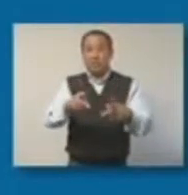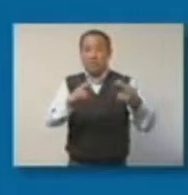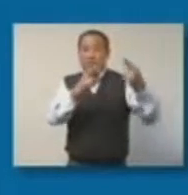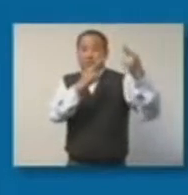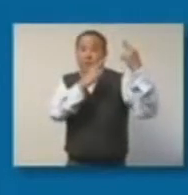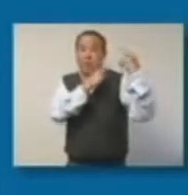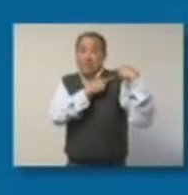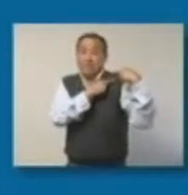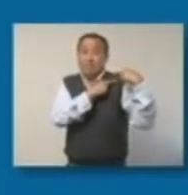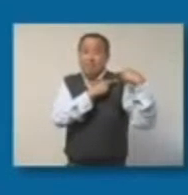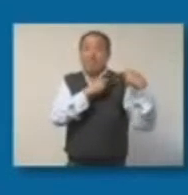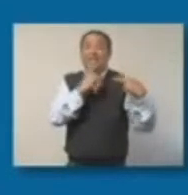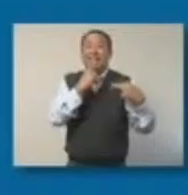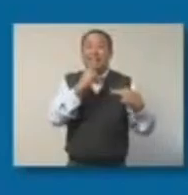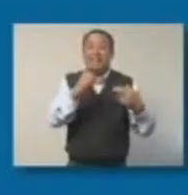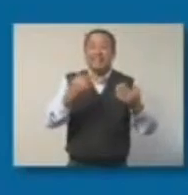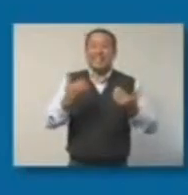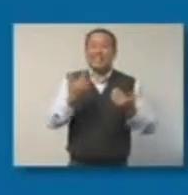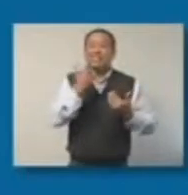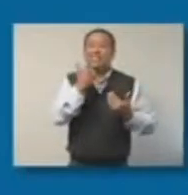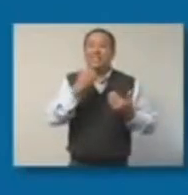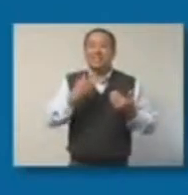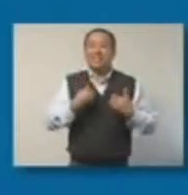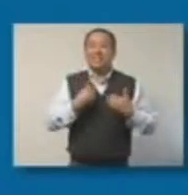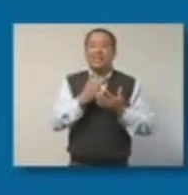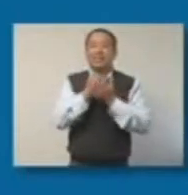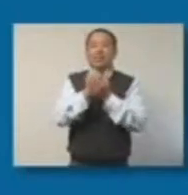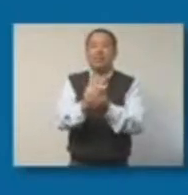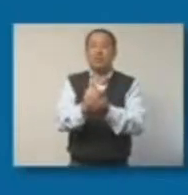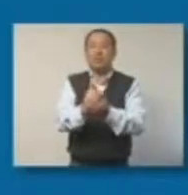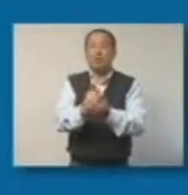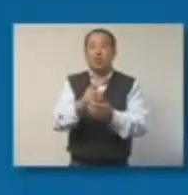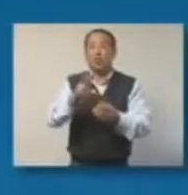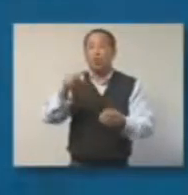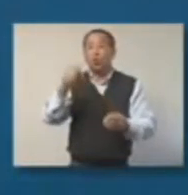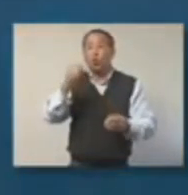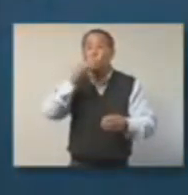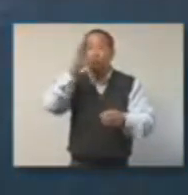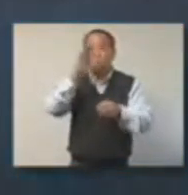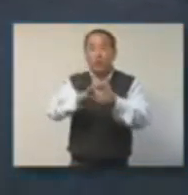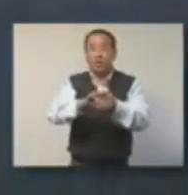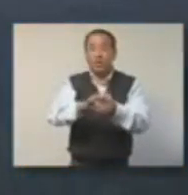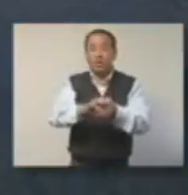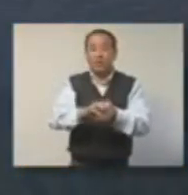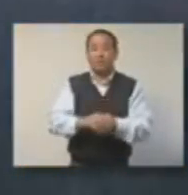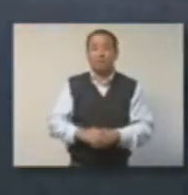los palacios municipales visitados no cumplen con esta obligación.